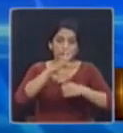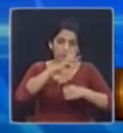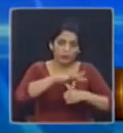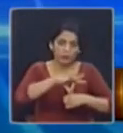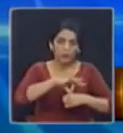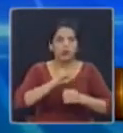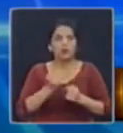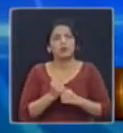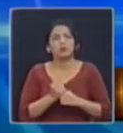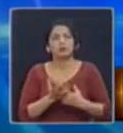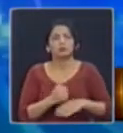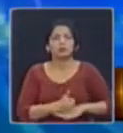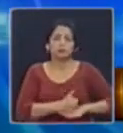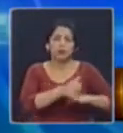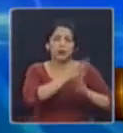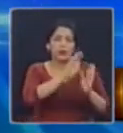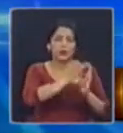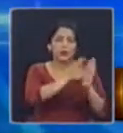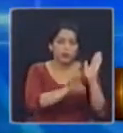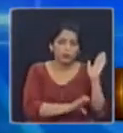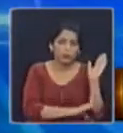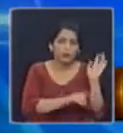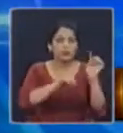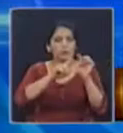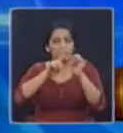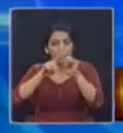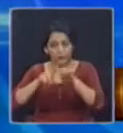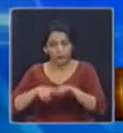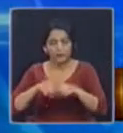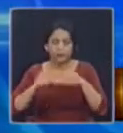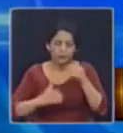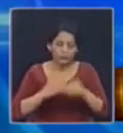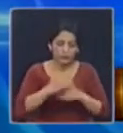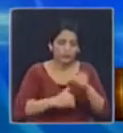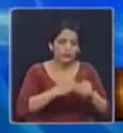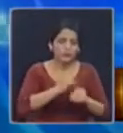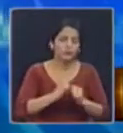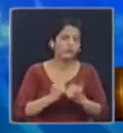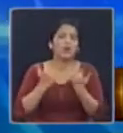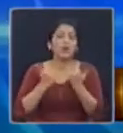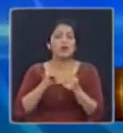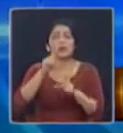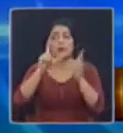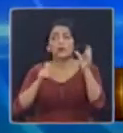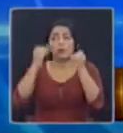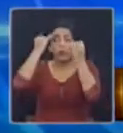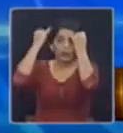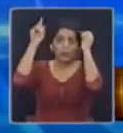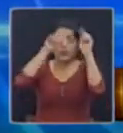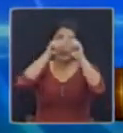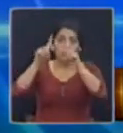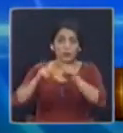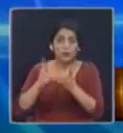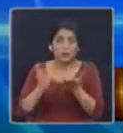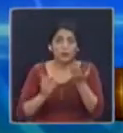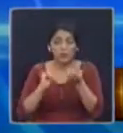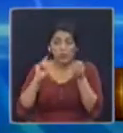siguiente, asambleísta, ¿usted cree que las diferencias ideológicas que existen, los diversos criterios, puedan afectar realmente a la